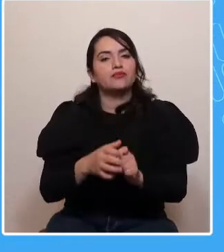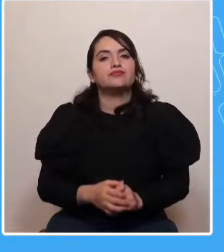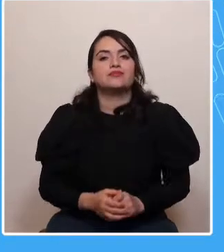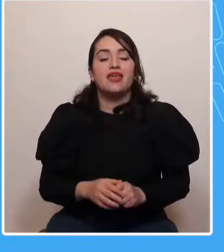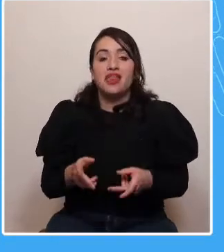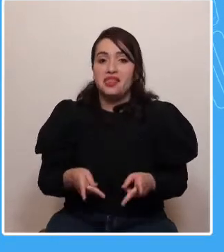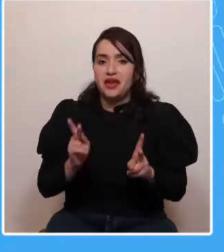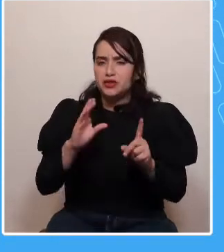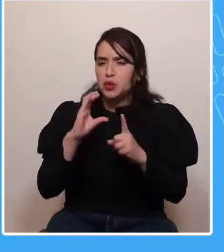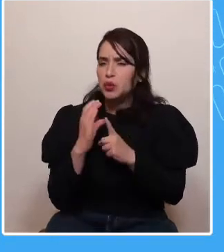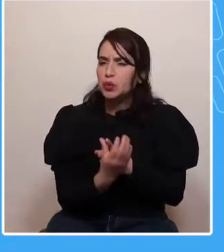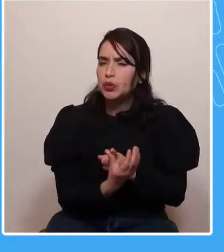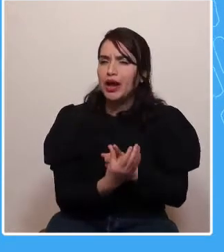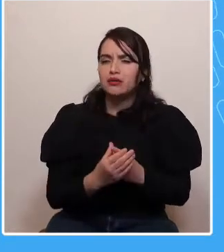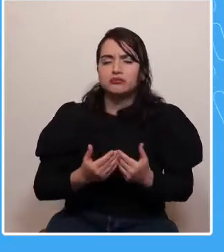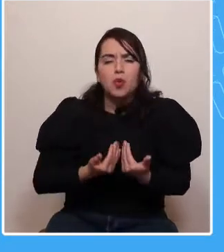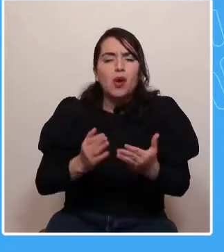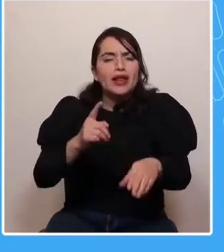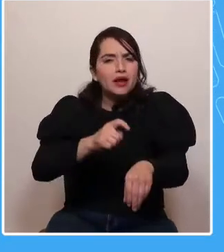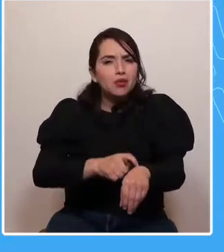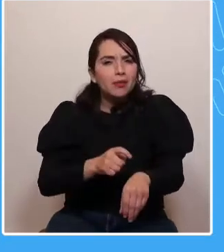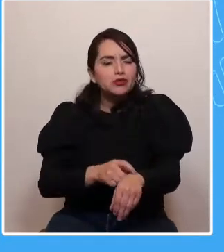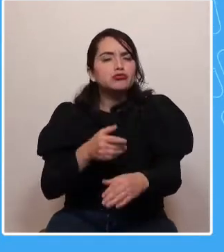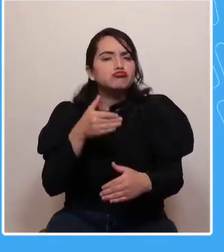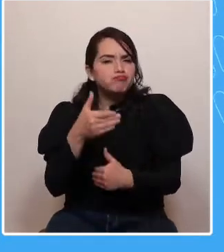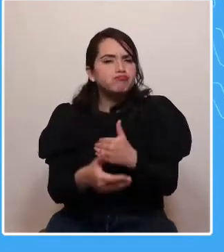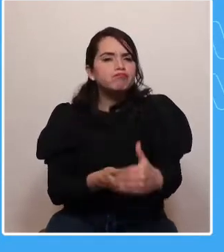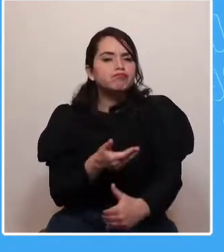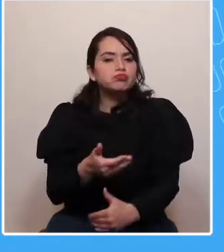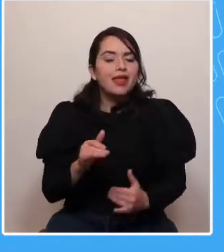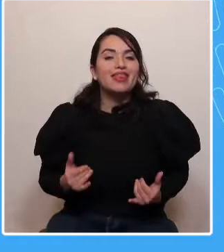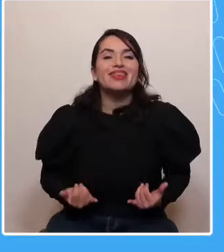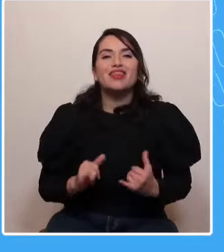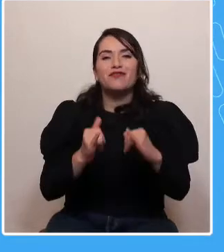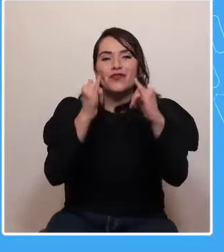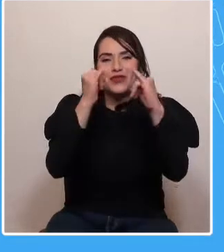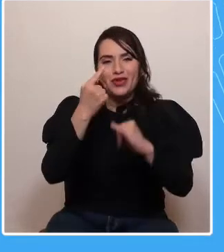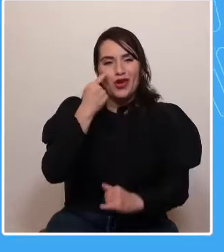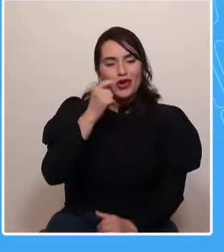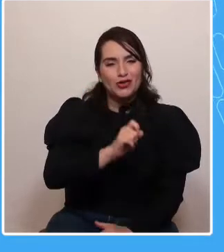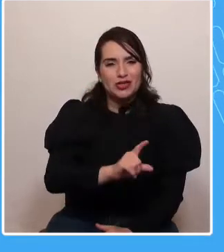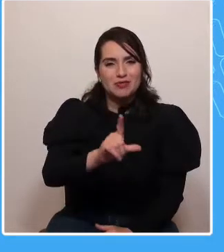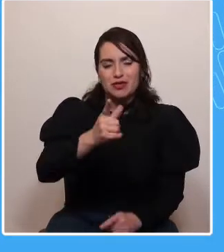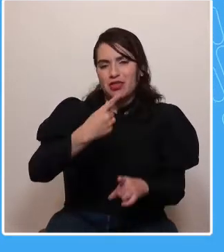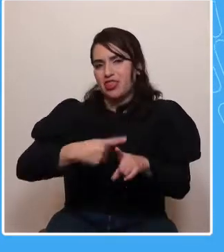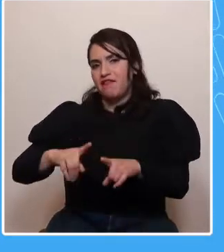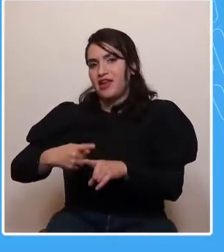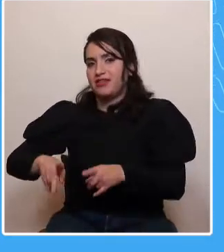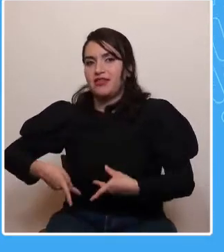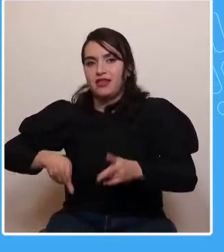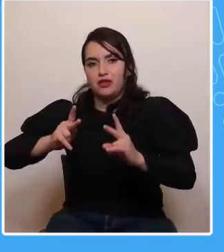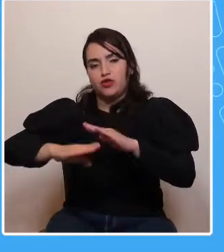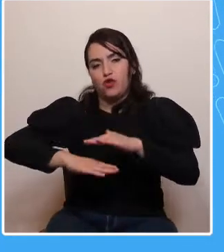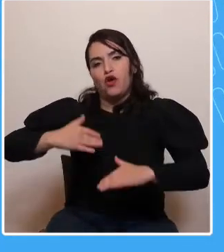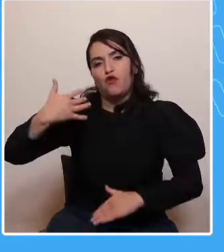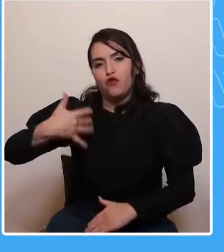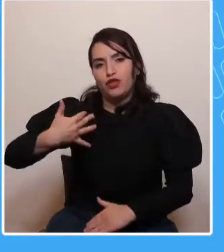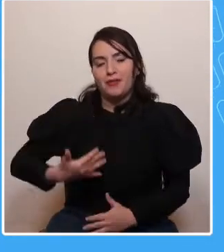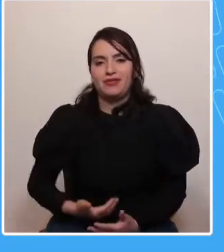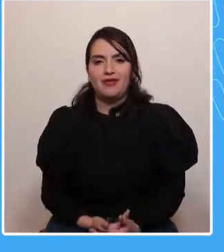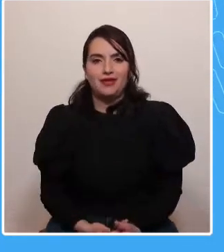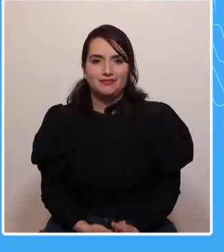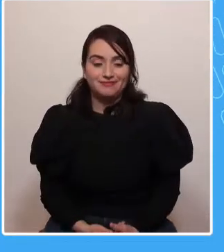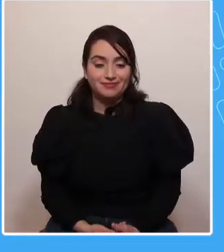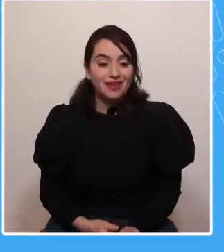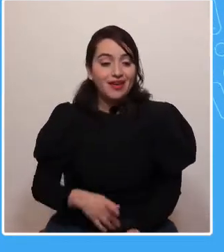derechos culturales en todo momento, el goce de los conocimientos y otros derechos fundamentales.